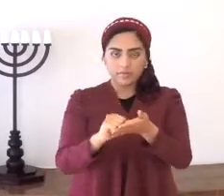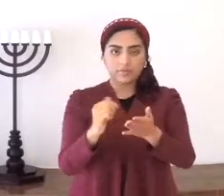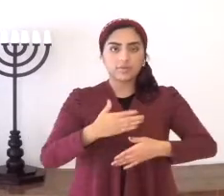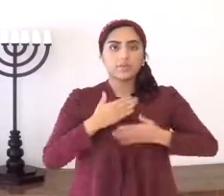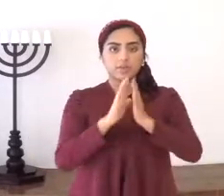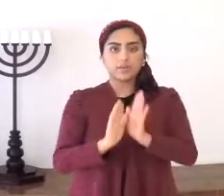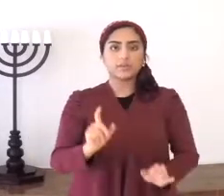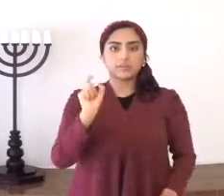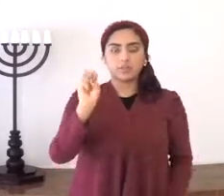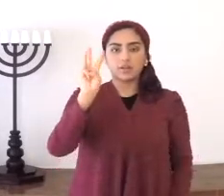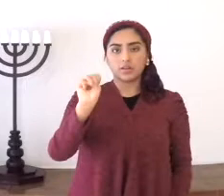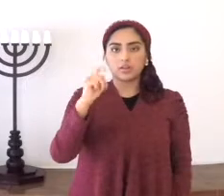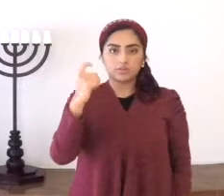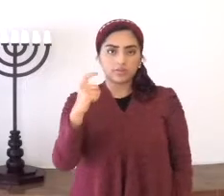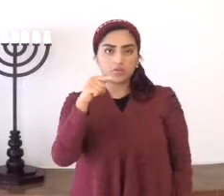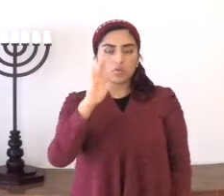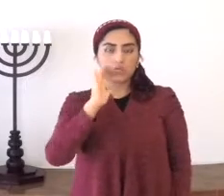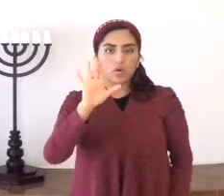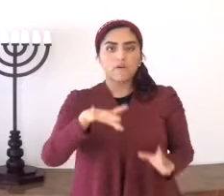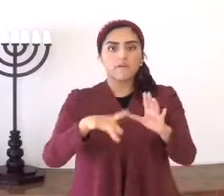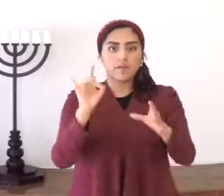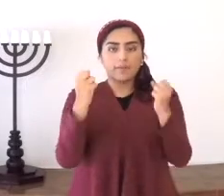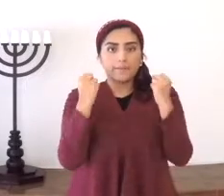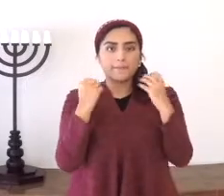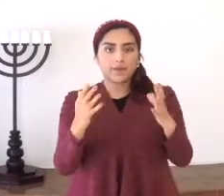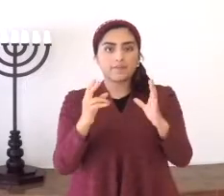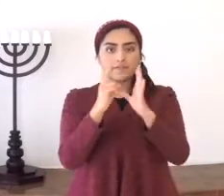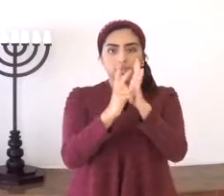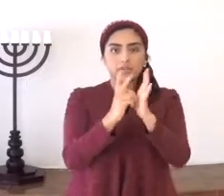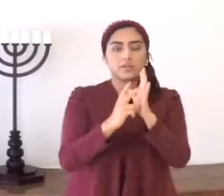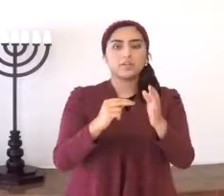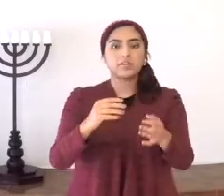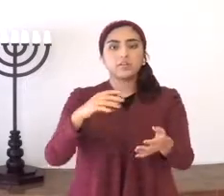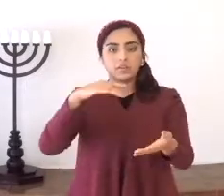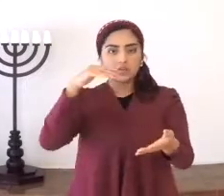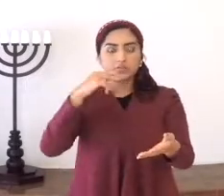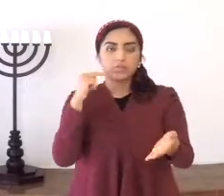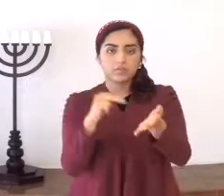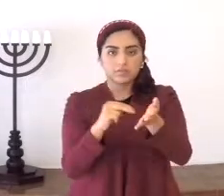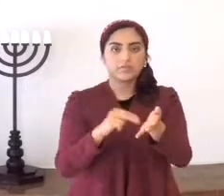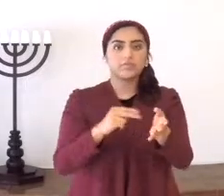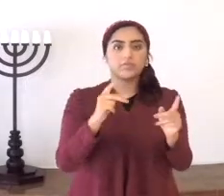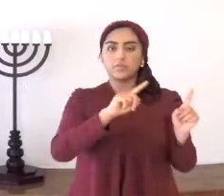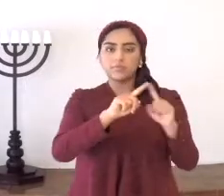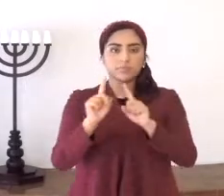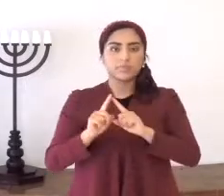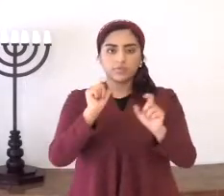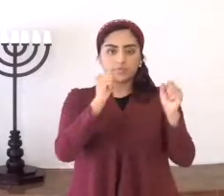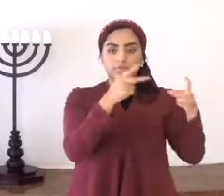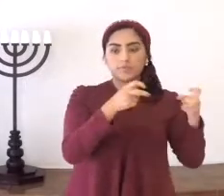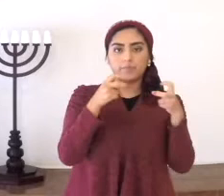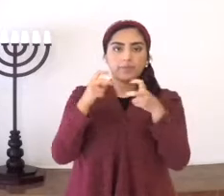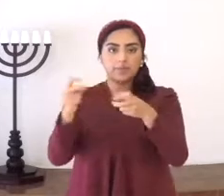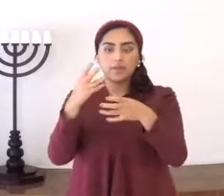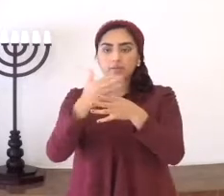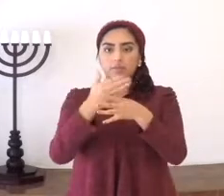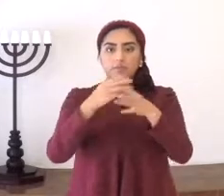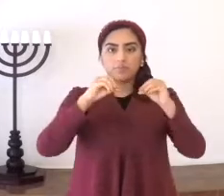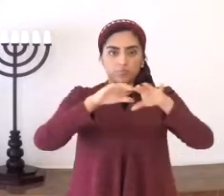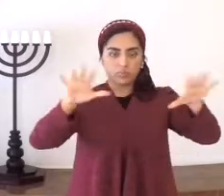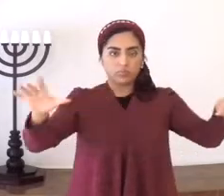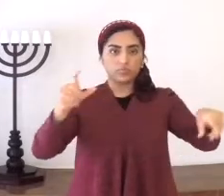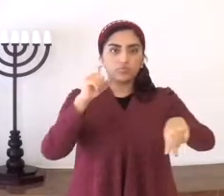www.gozoypaz.mx. Usted encontrará videos, audios y apuntes que puede usted bajar, copiar y regalar. Hágalo y hágalo pronto porque los tiempos se